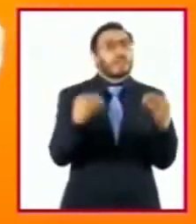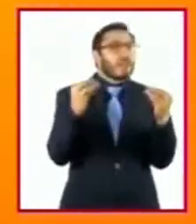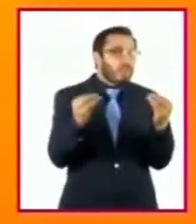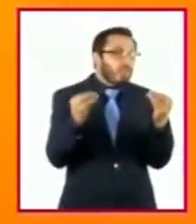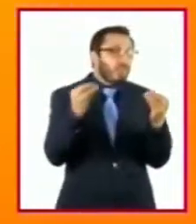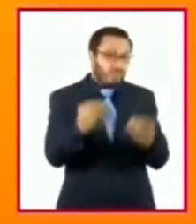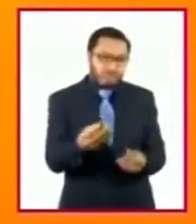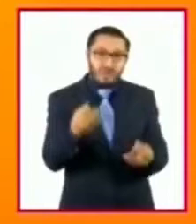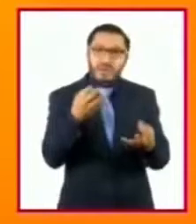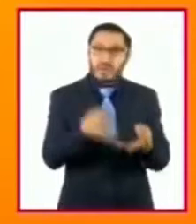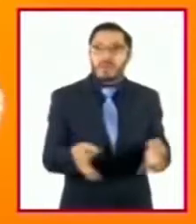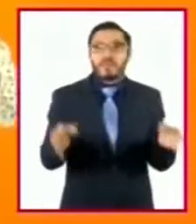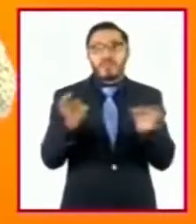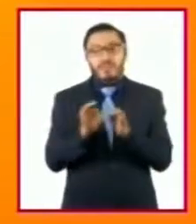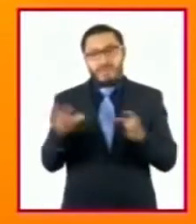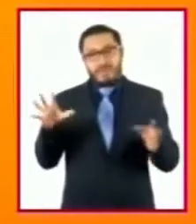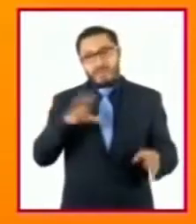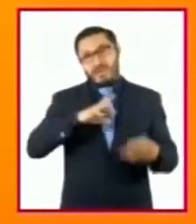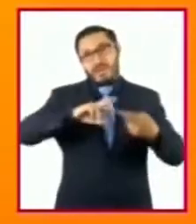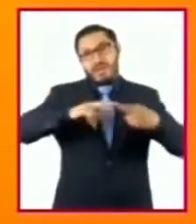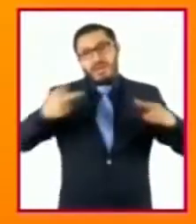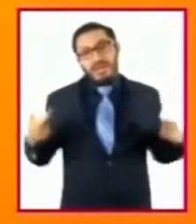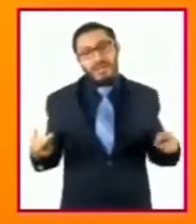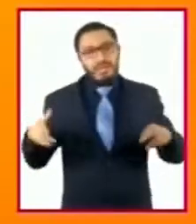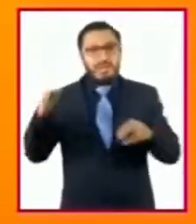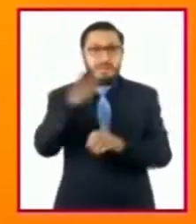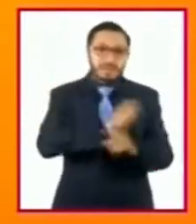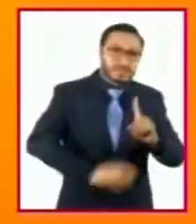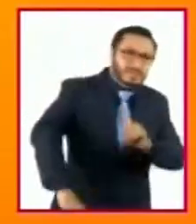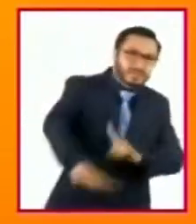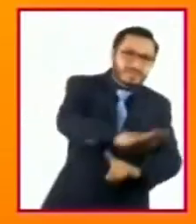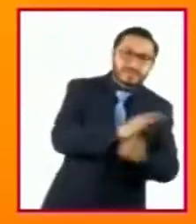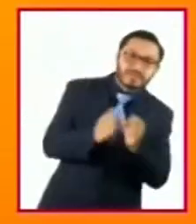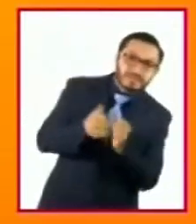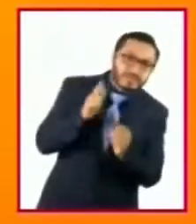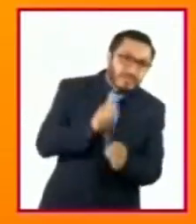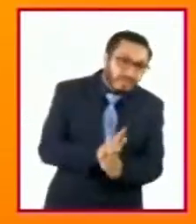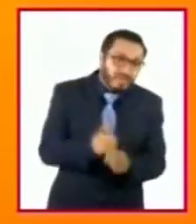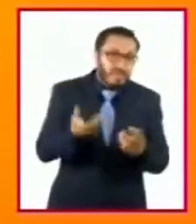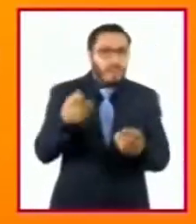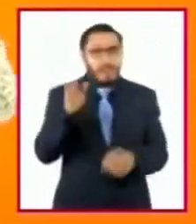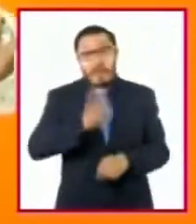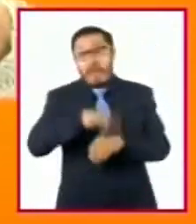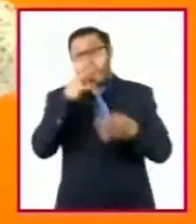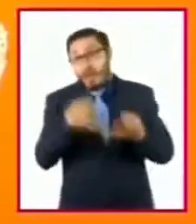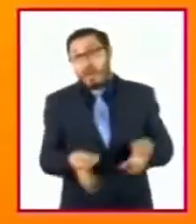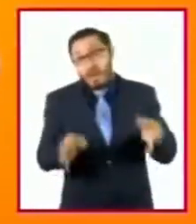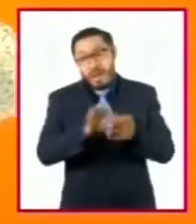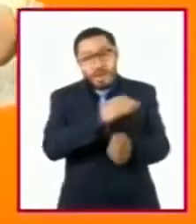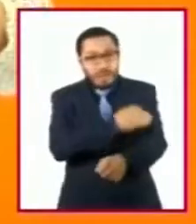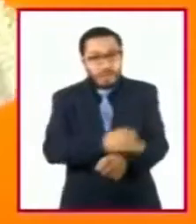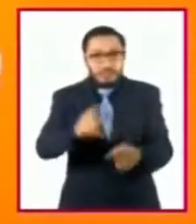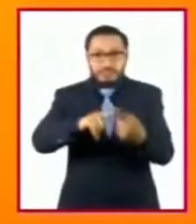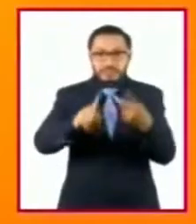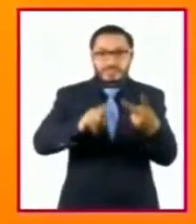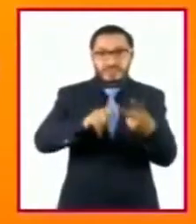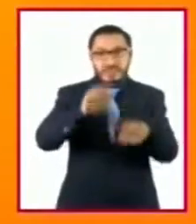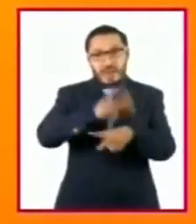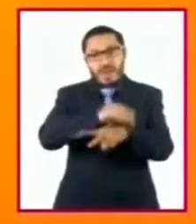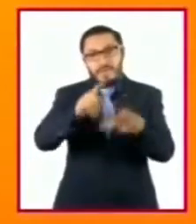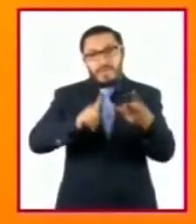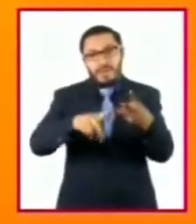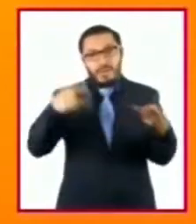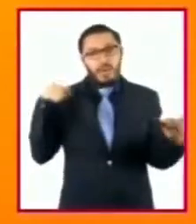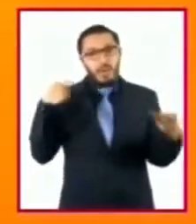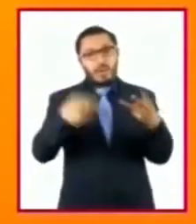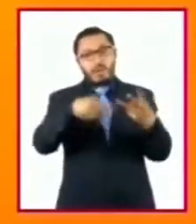siempre retroalimentación de nuestro ambiente social. El principal es la familia y después los grupos de amigos, maestros,